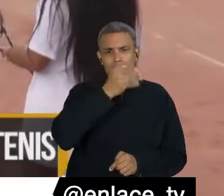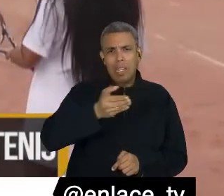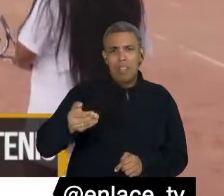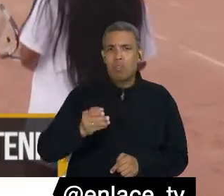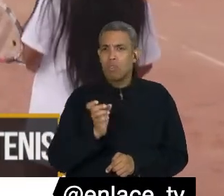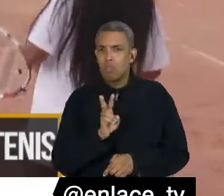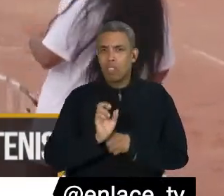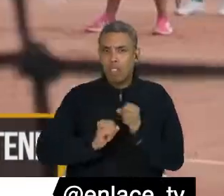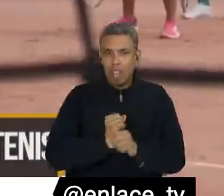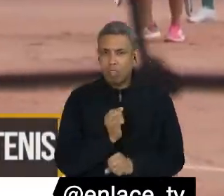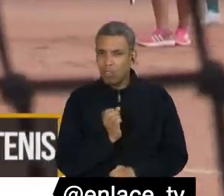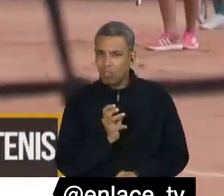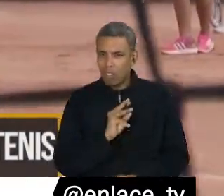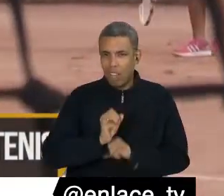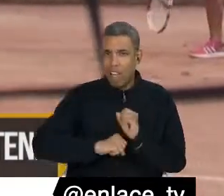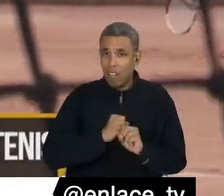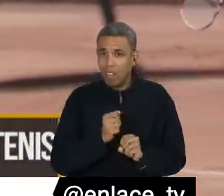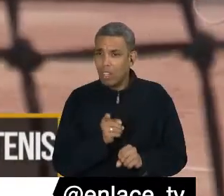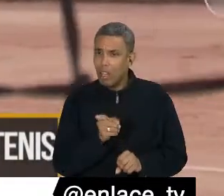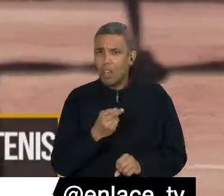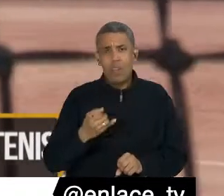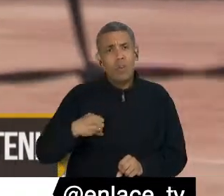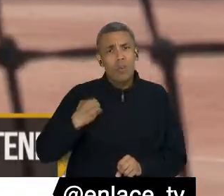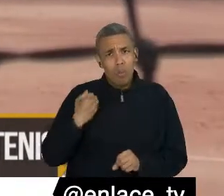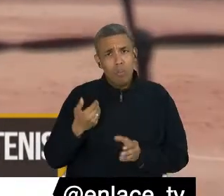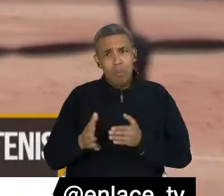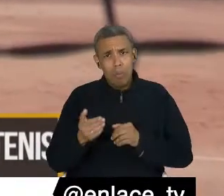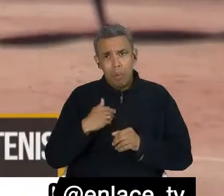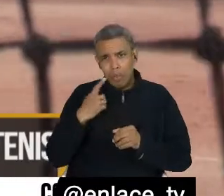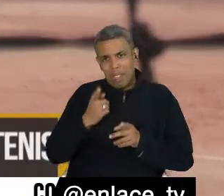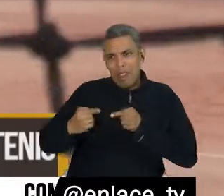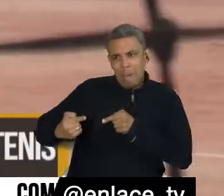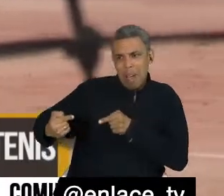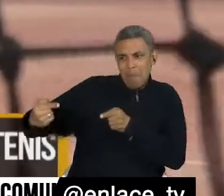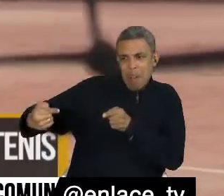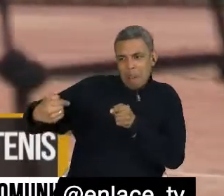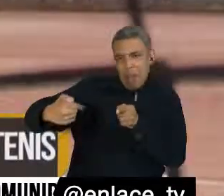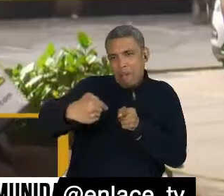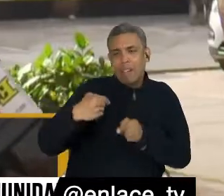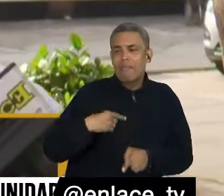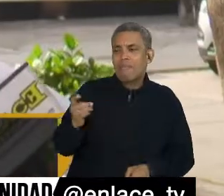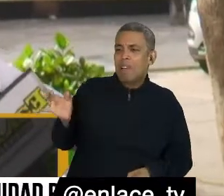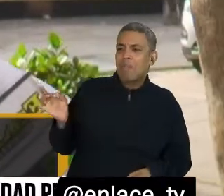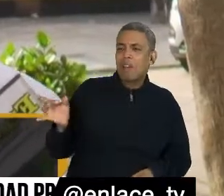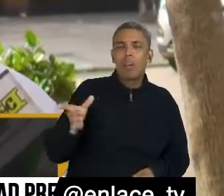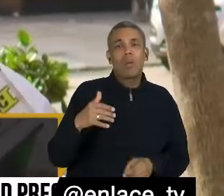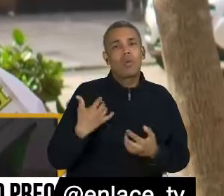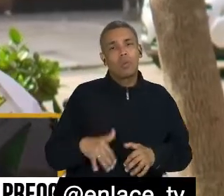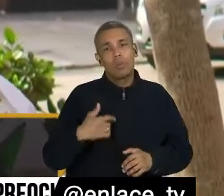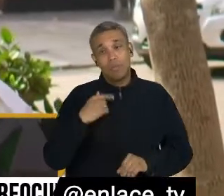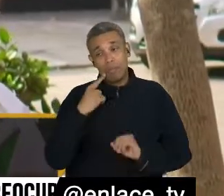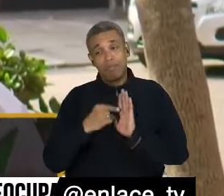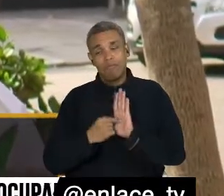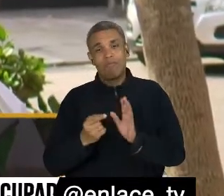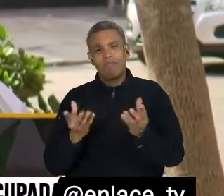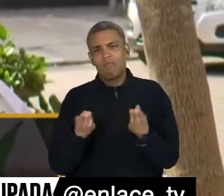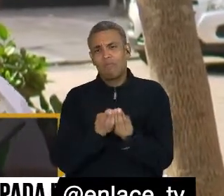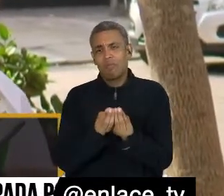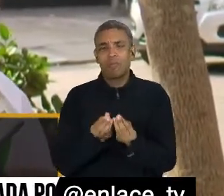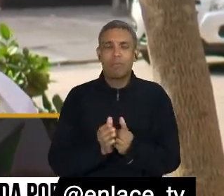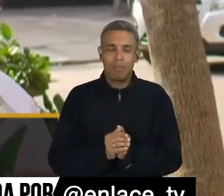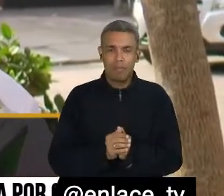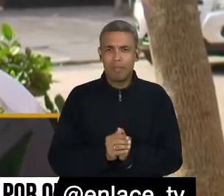vencer a un centenar de tenistas en estas categorías procedentes de diferentes lugares de la geografía nacional. Excelente, éxito